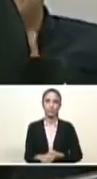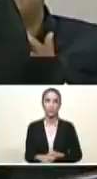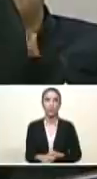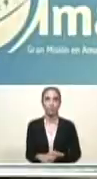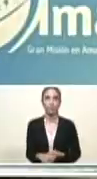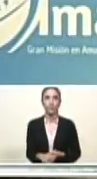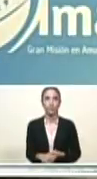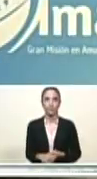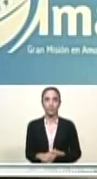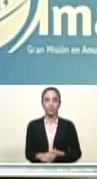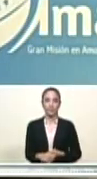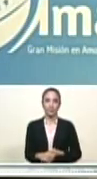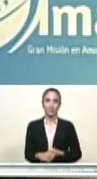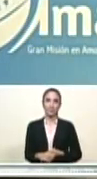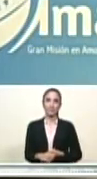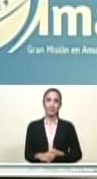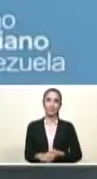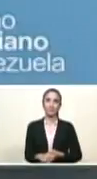Miren.